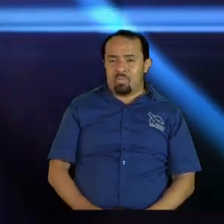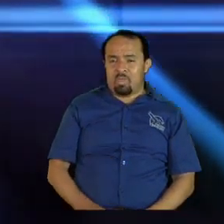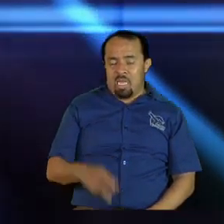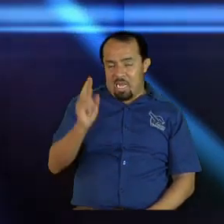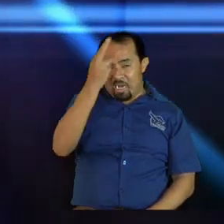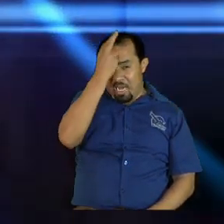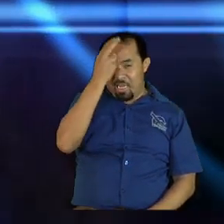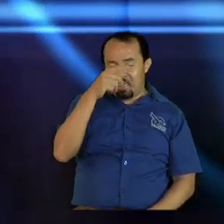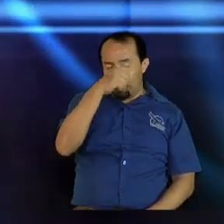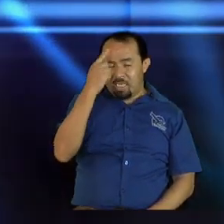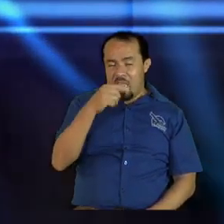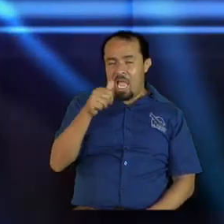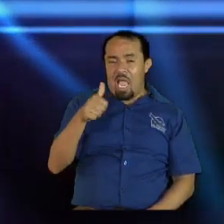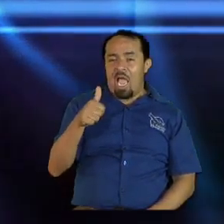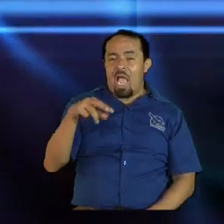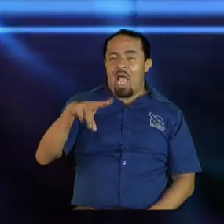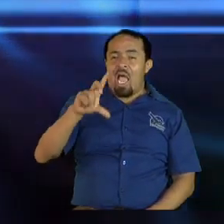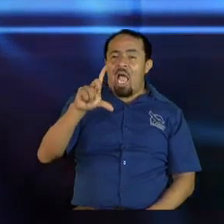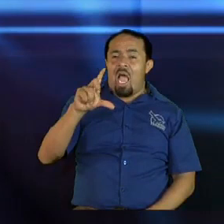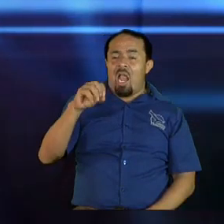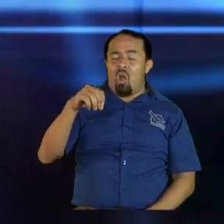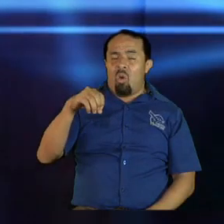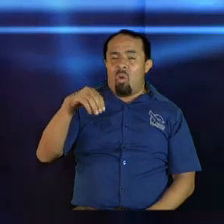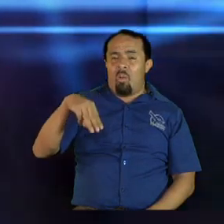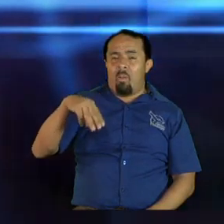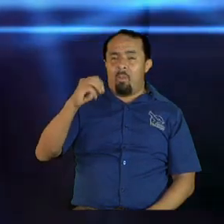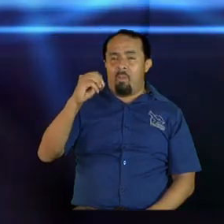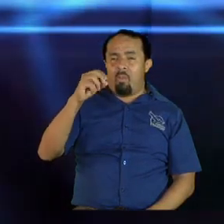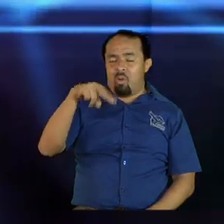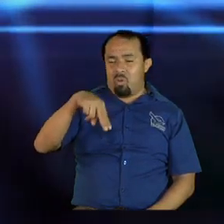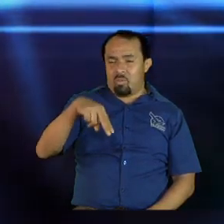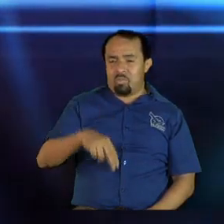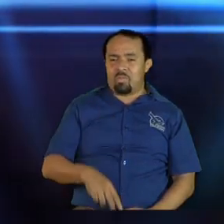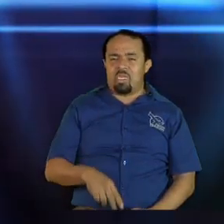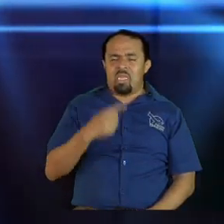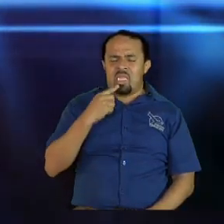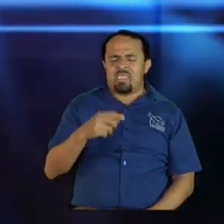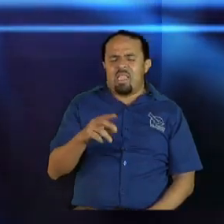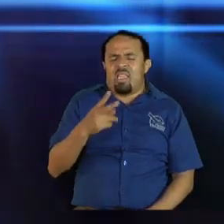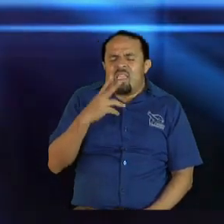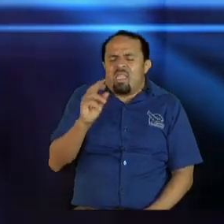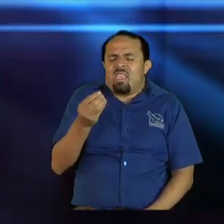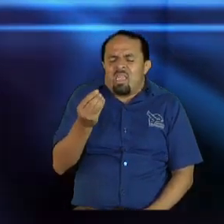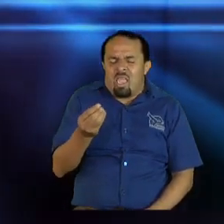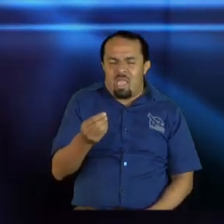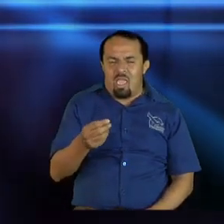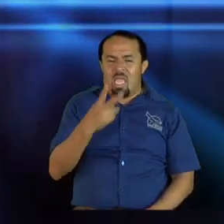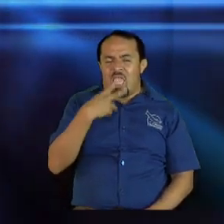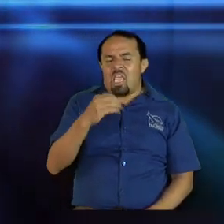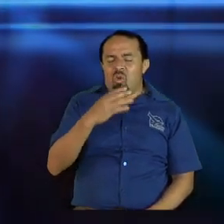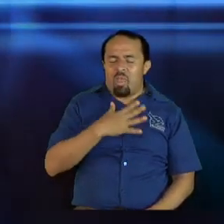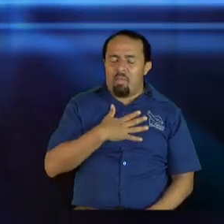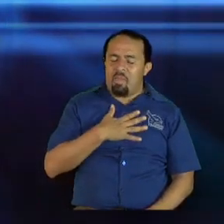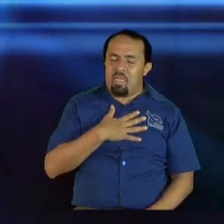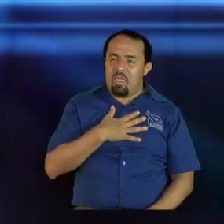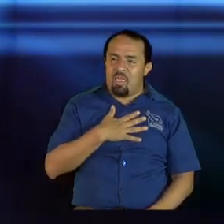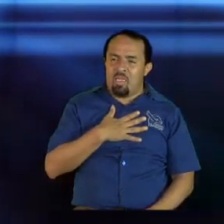ahí dice, en los dichos del rey Lemuel, dice, ¿y qué? Hijo mío, hijo de mis entrañas, hijo de mis